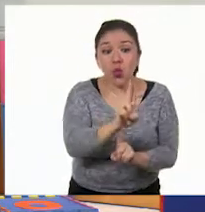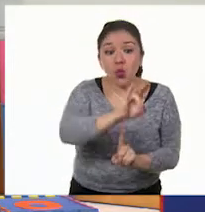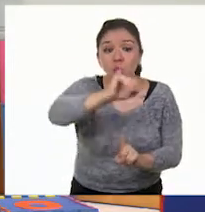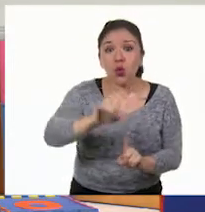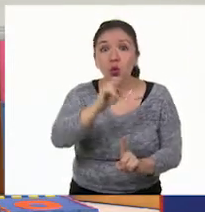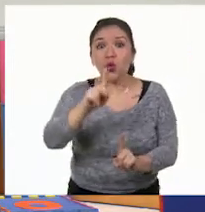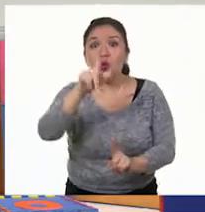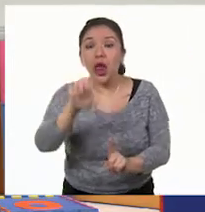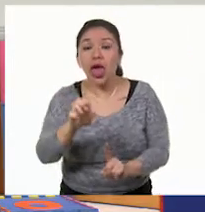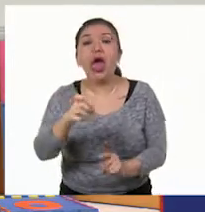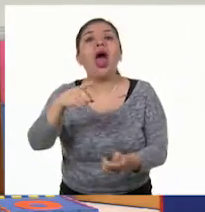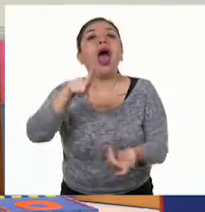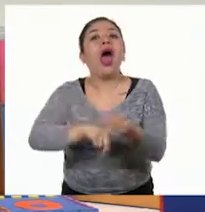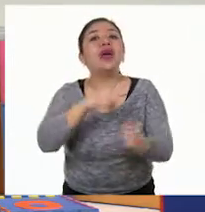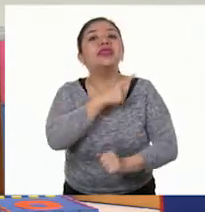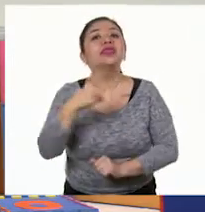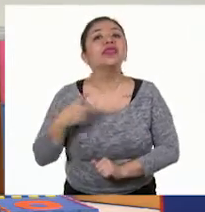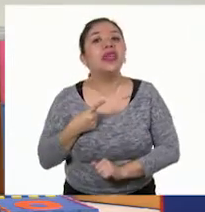lleva...